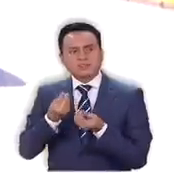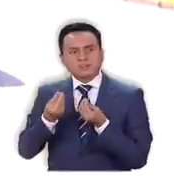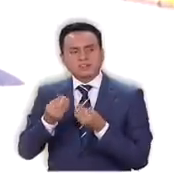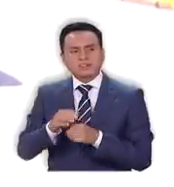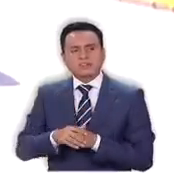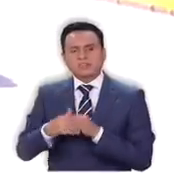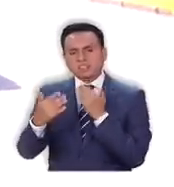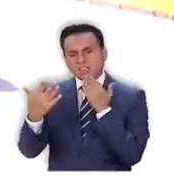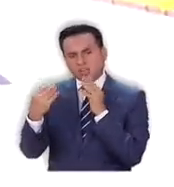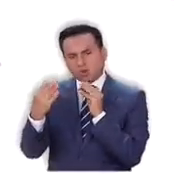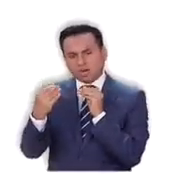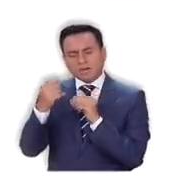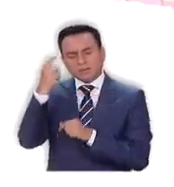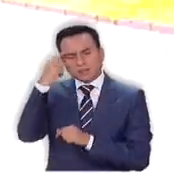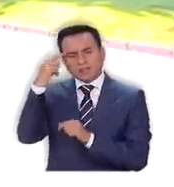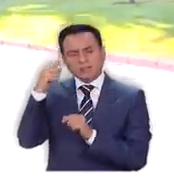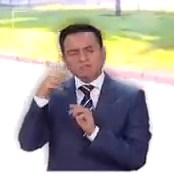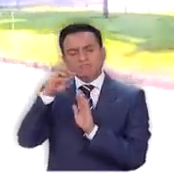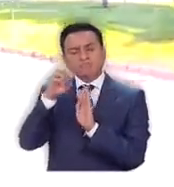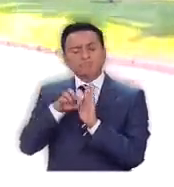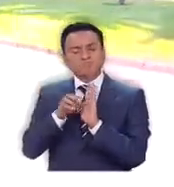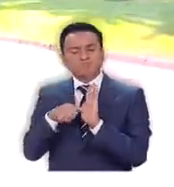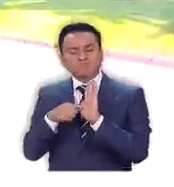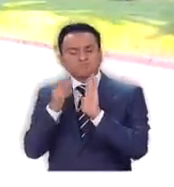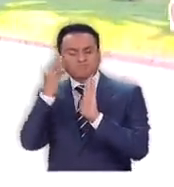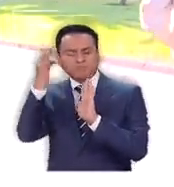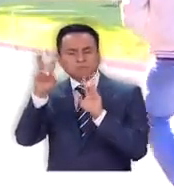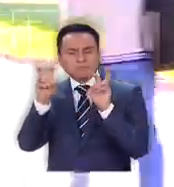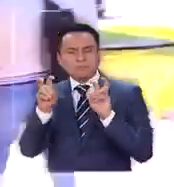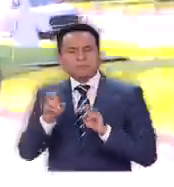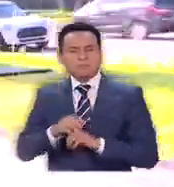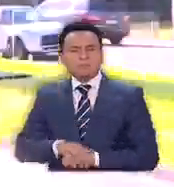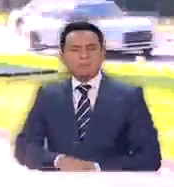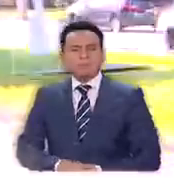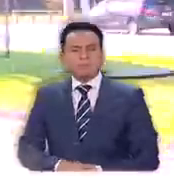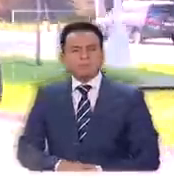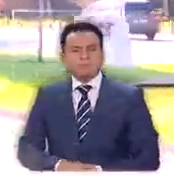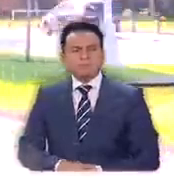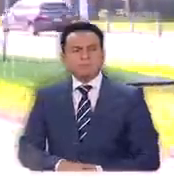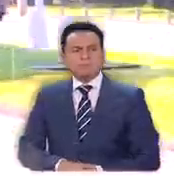¿Eh? Dialoga, piensa, proyecta temas país. Alguien cae.